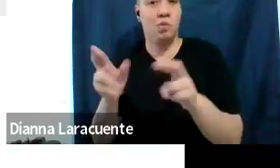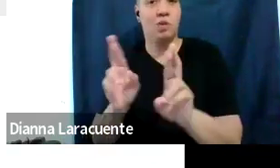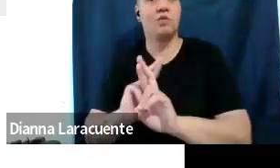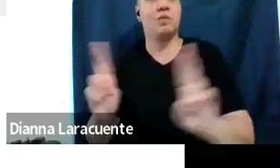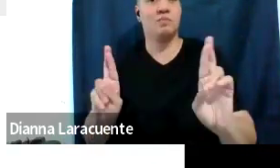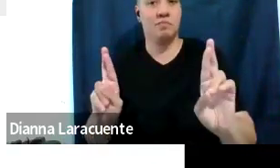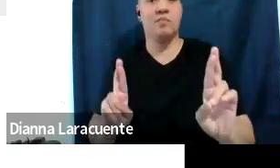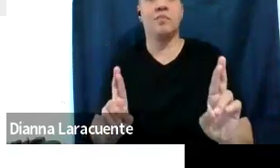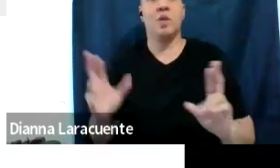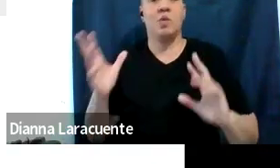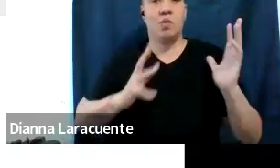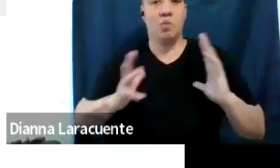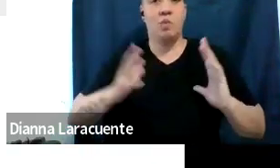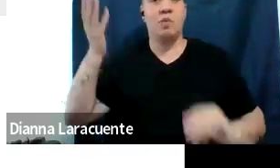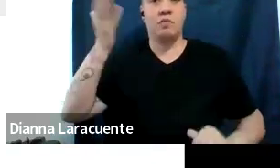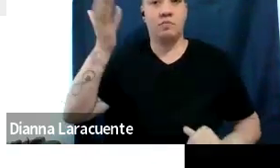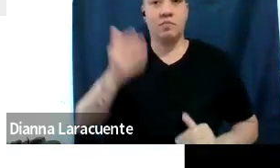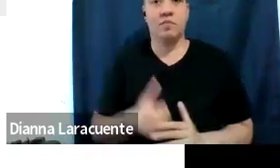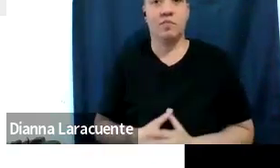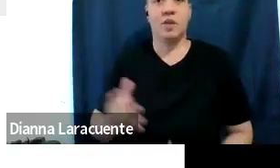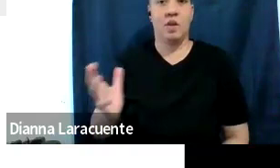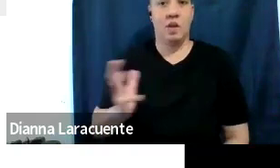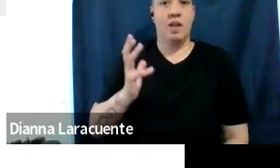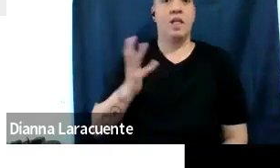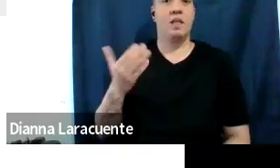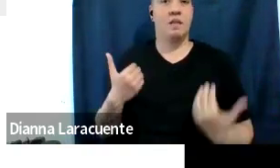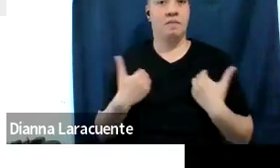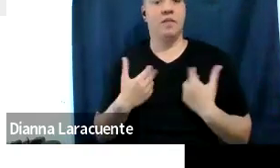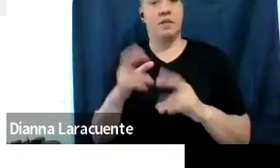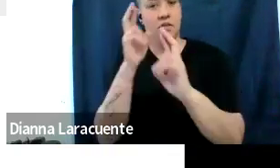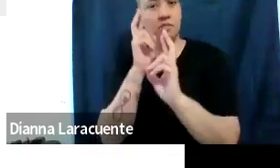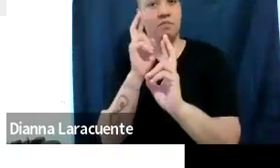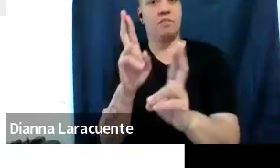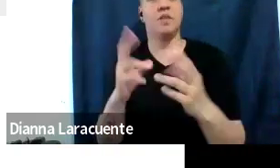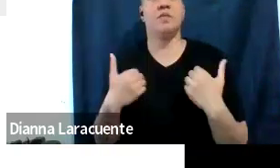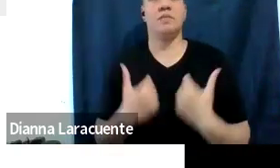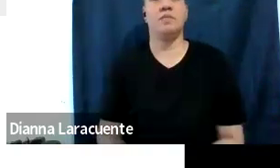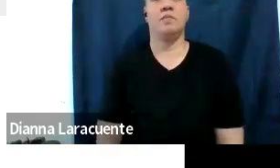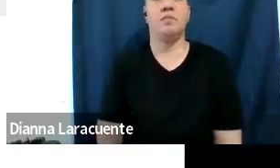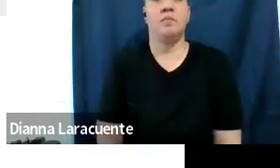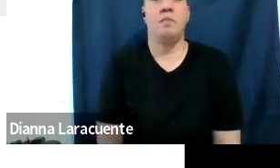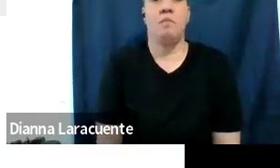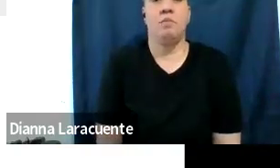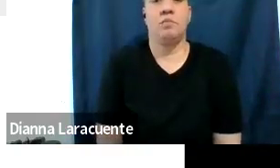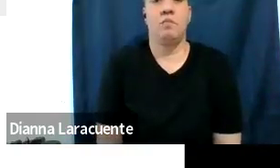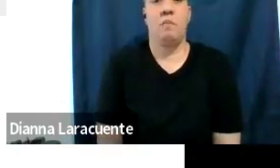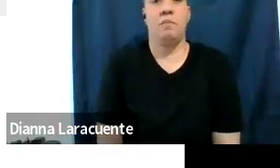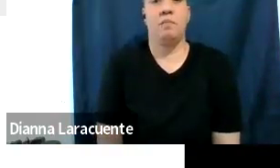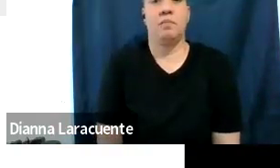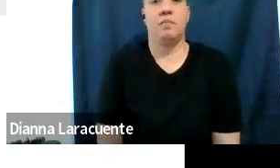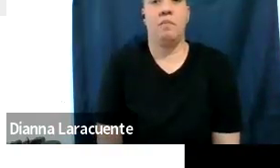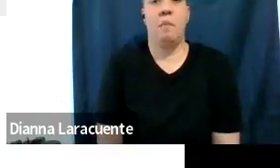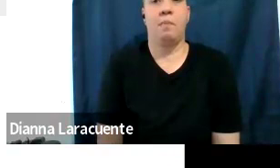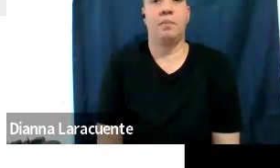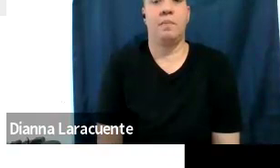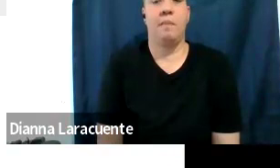preparado con su ropa para los discursos. Había una elegancia, había un respeto. Y sobre todo,